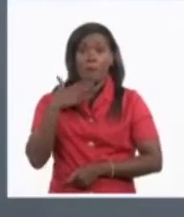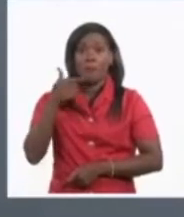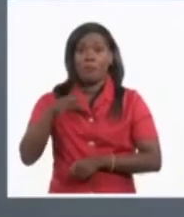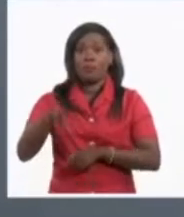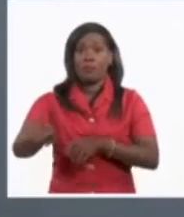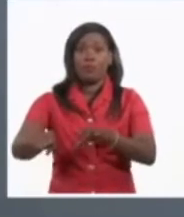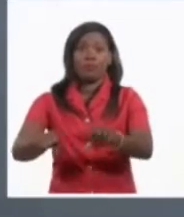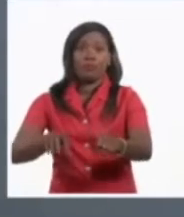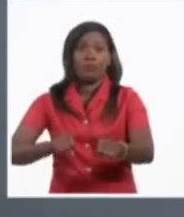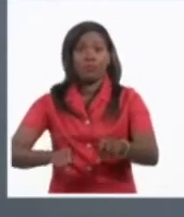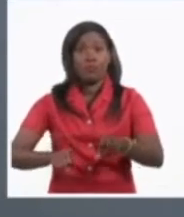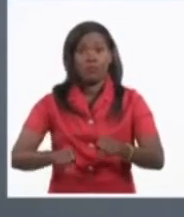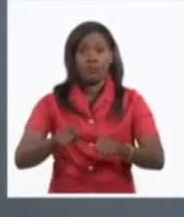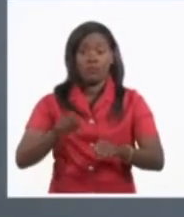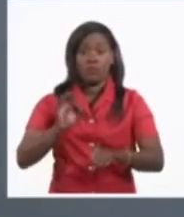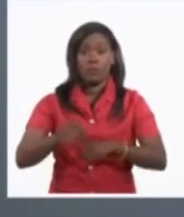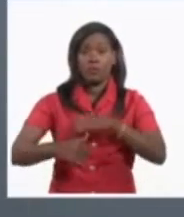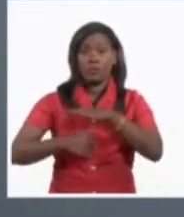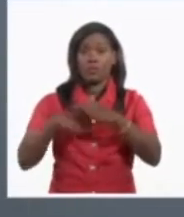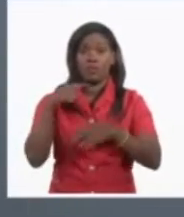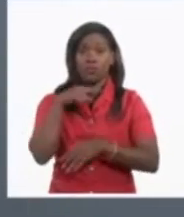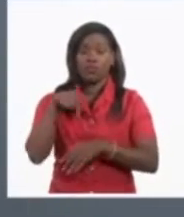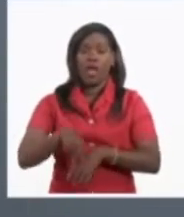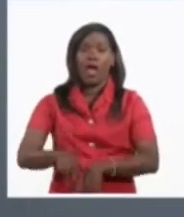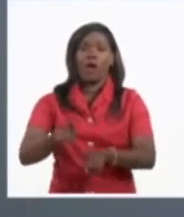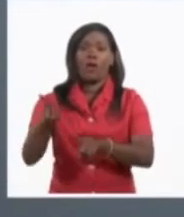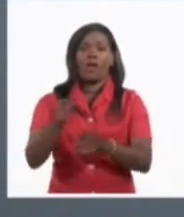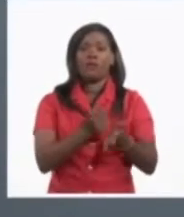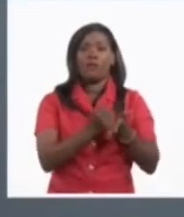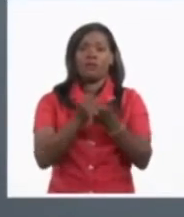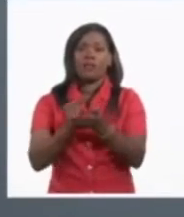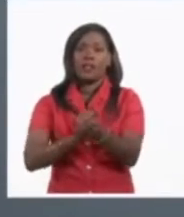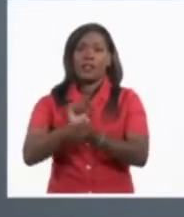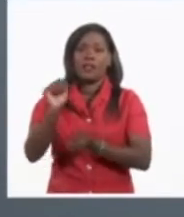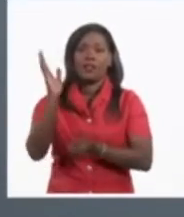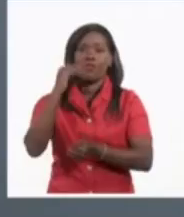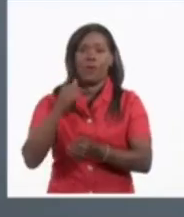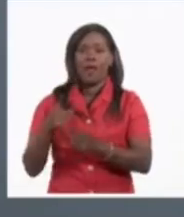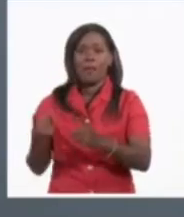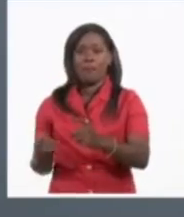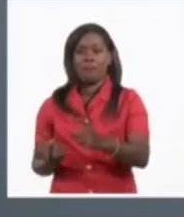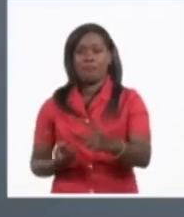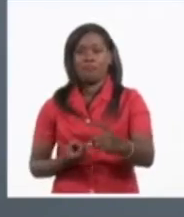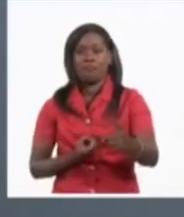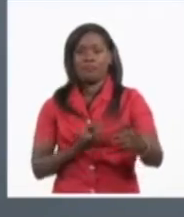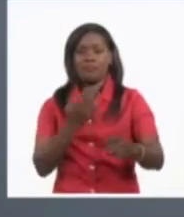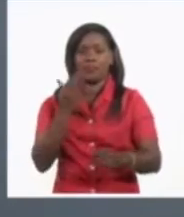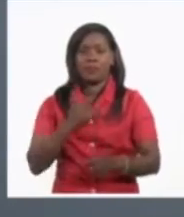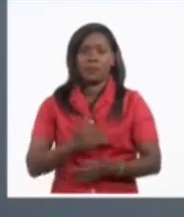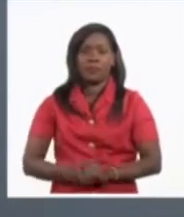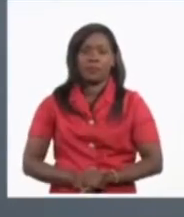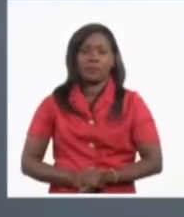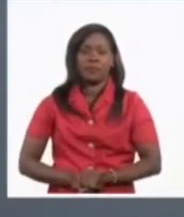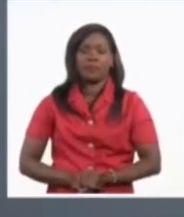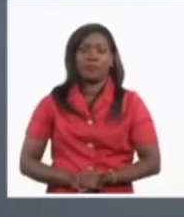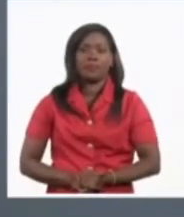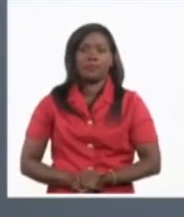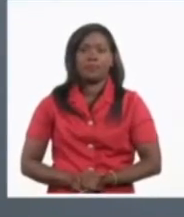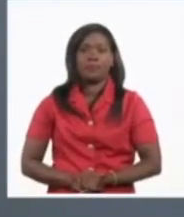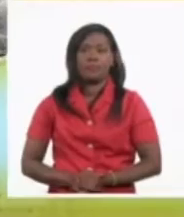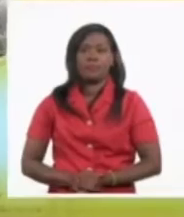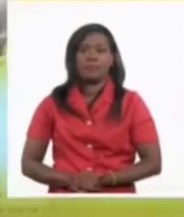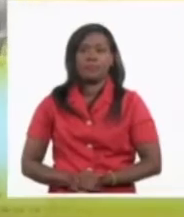un país donde su propio gobierno no los bombardee. Arlette Basayo García, Sistema Informativo de la Televisión